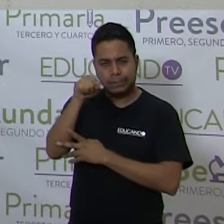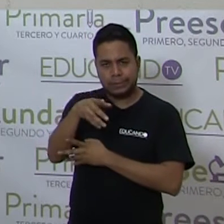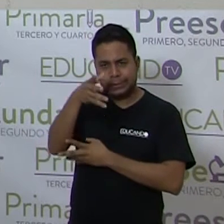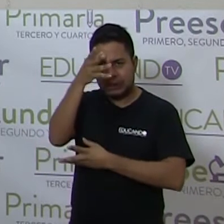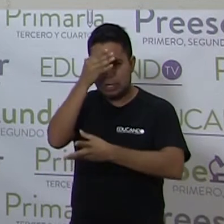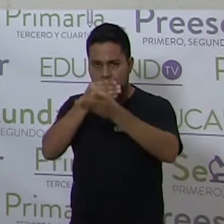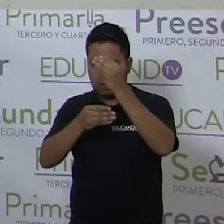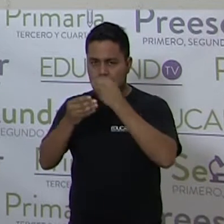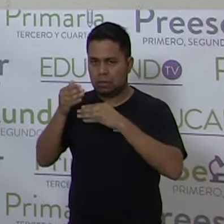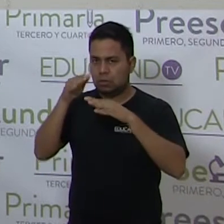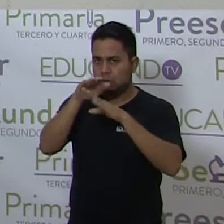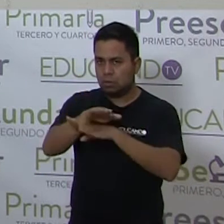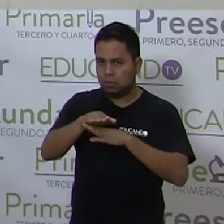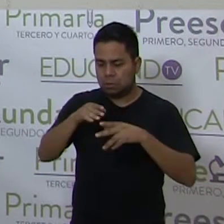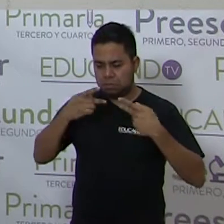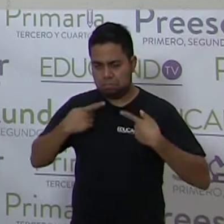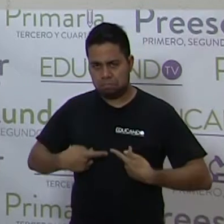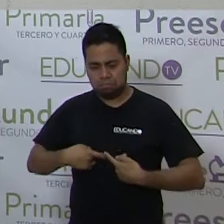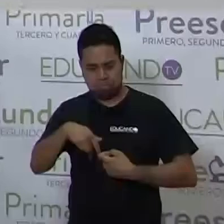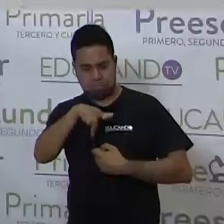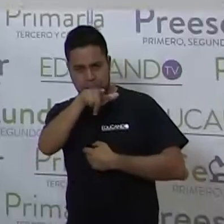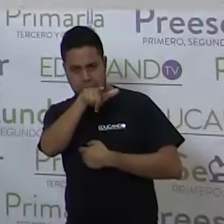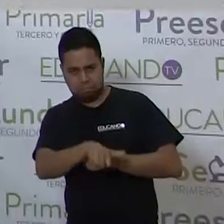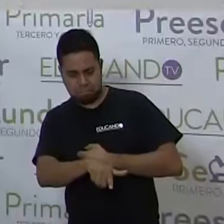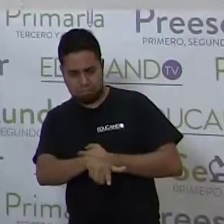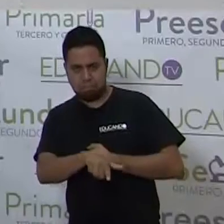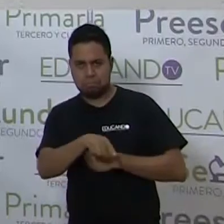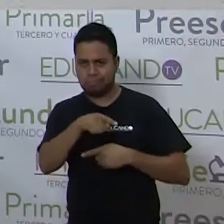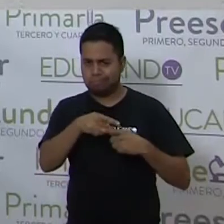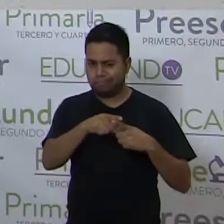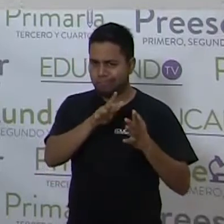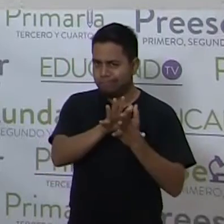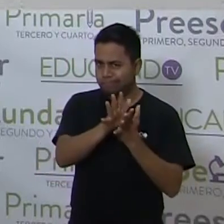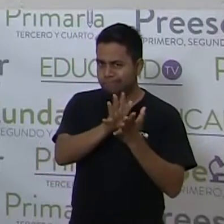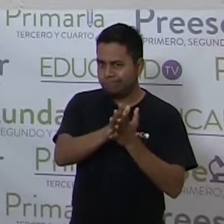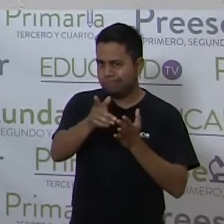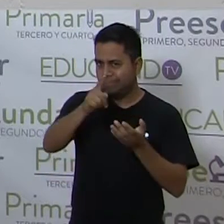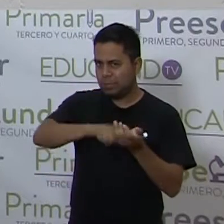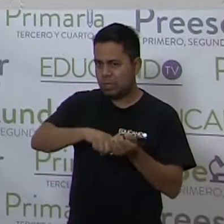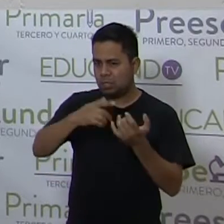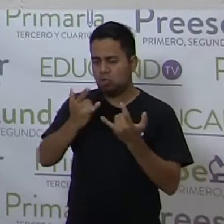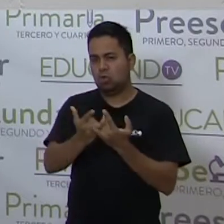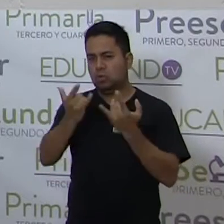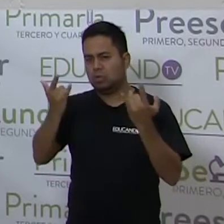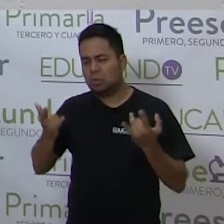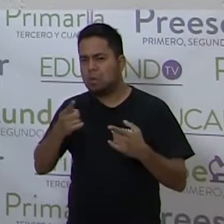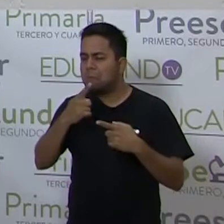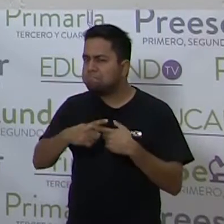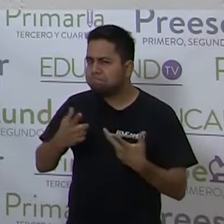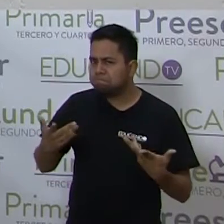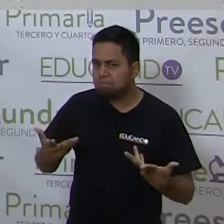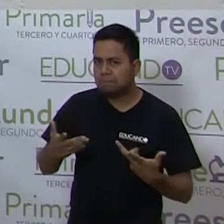aprendido acerca de los personajes que participan en estos mitos y leyendas.